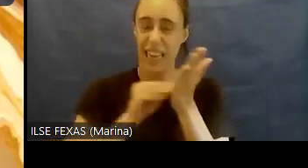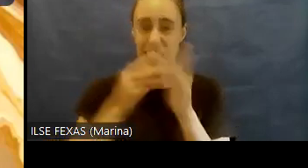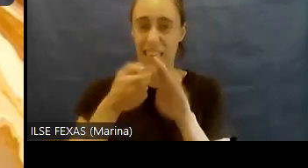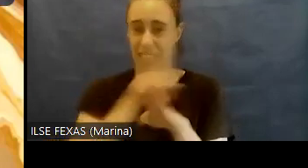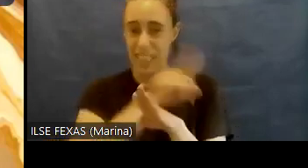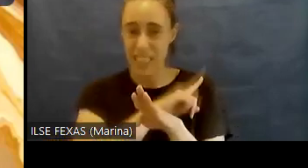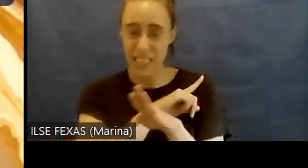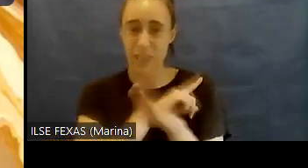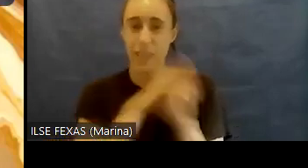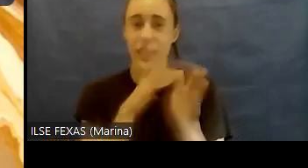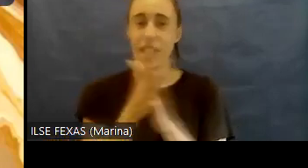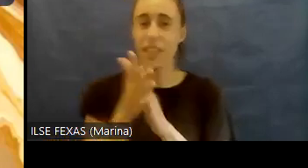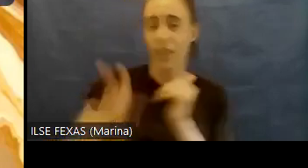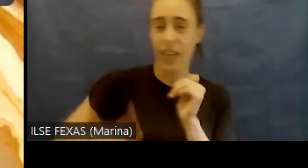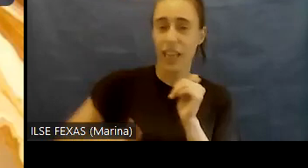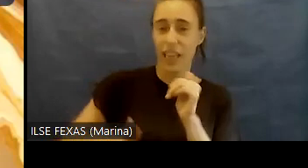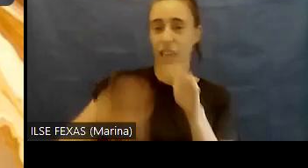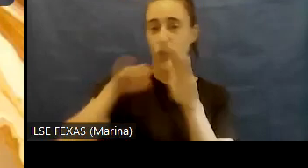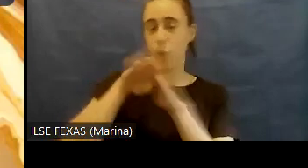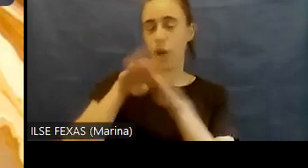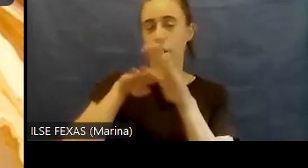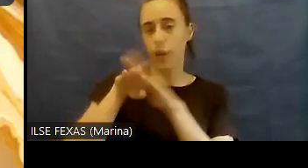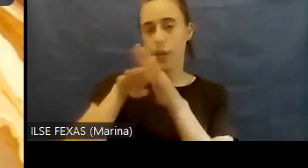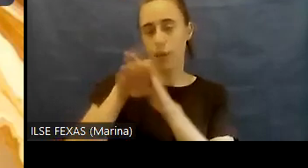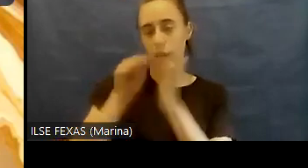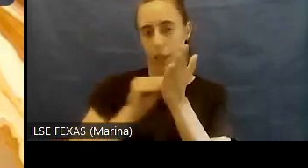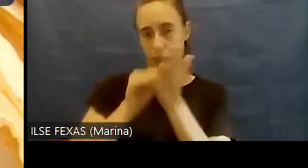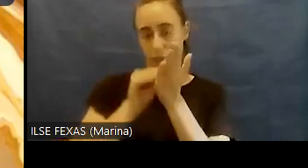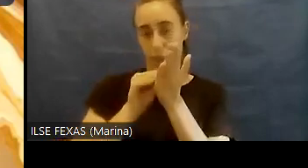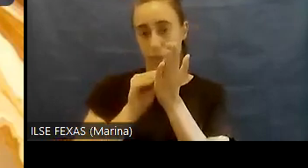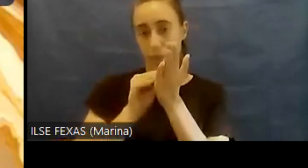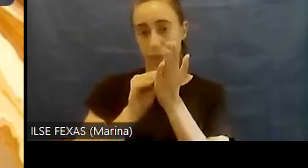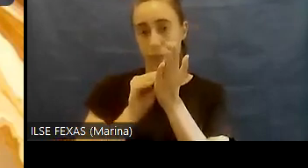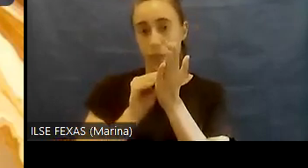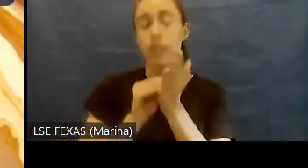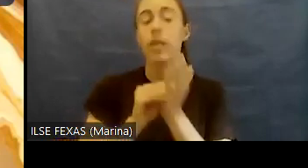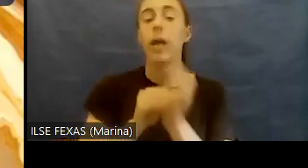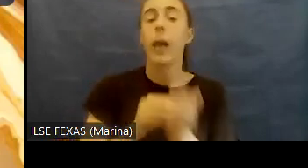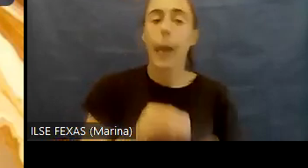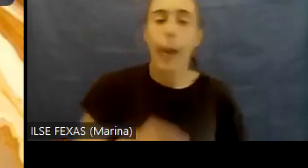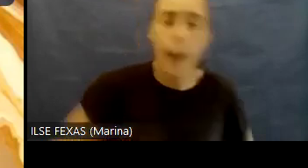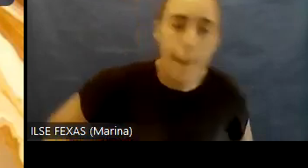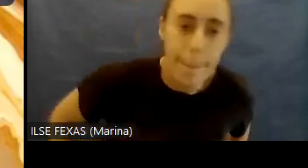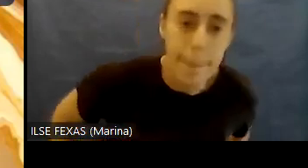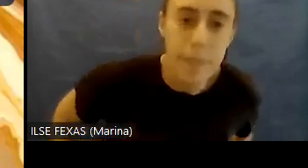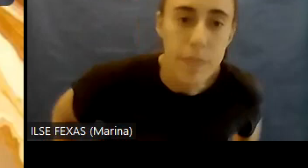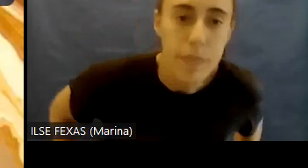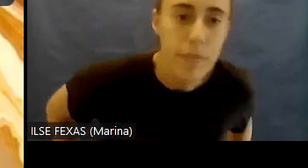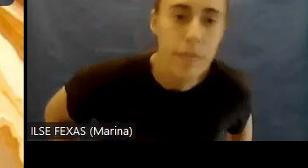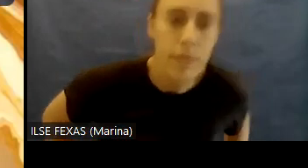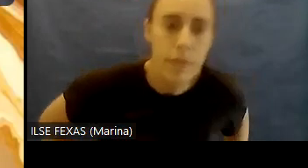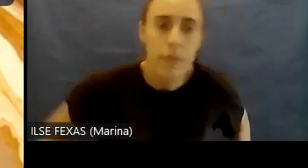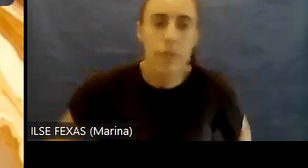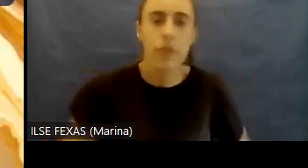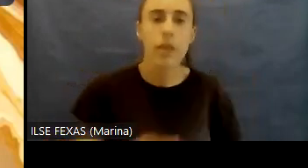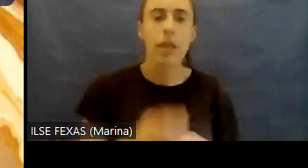hígado, se quedan allí y se acumula esa grasa. Vale, pues hay dos fitoesteroles, que son el lofenol y el cicloartenol, que